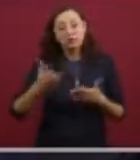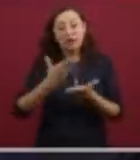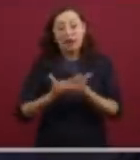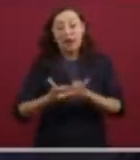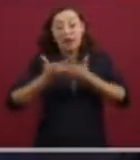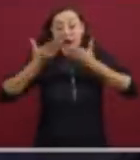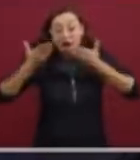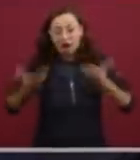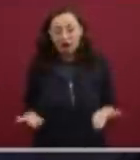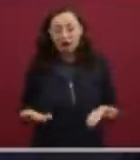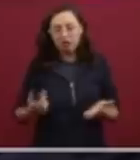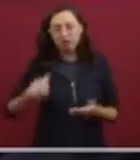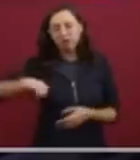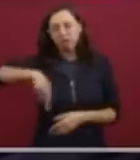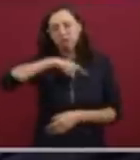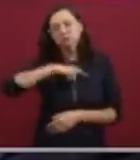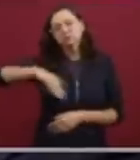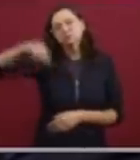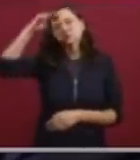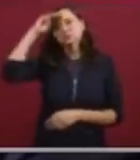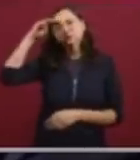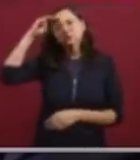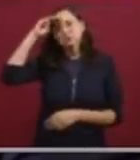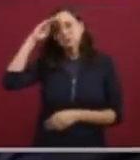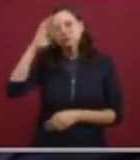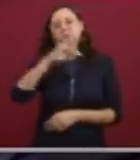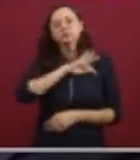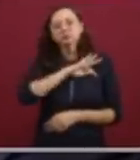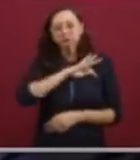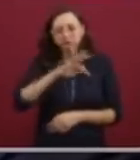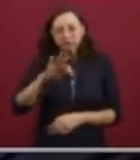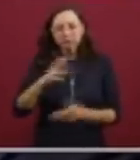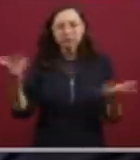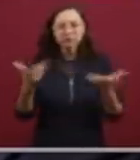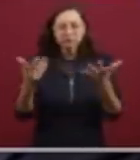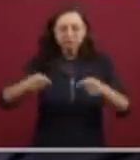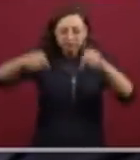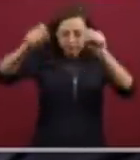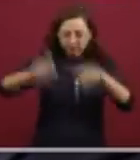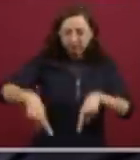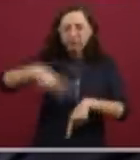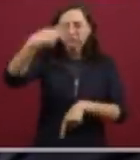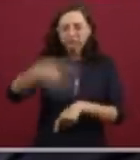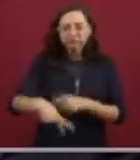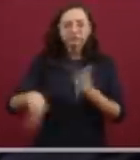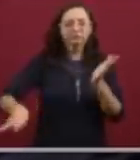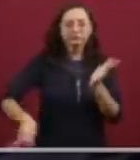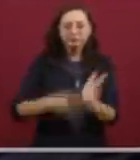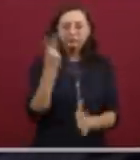integrar un sistema para producir los fertilizantes.